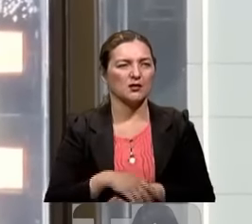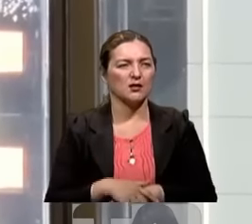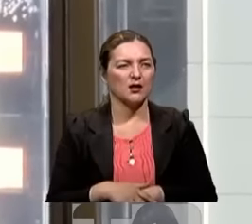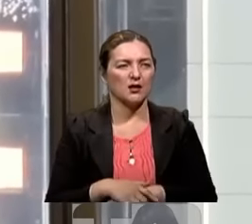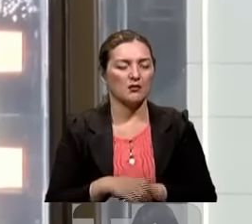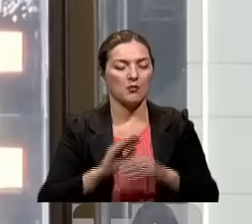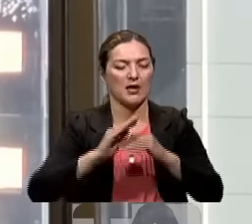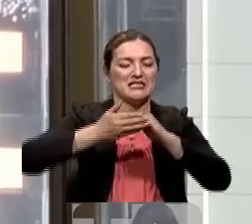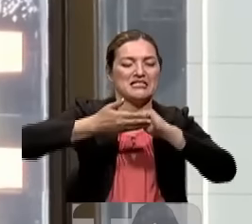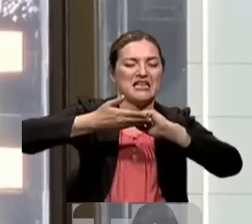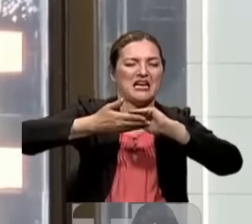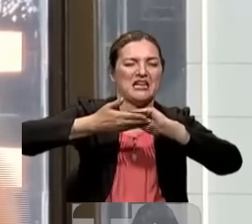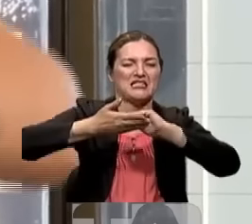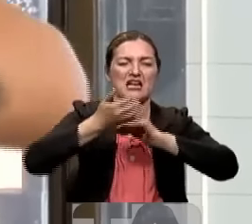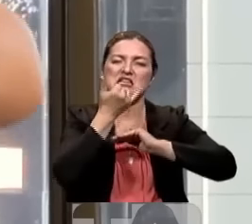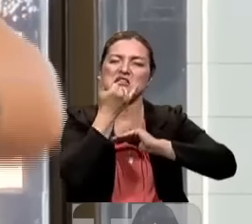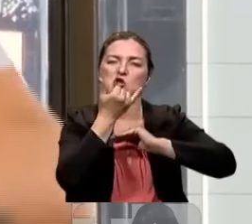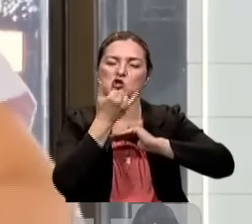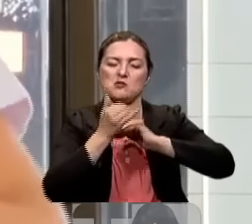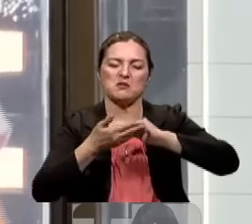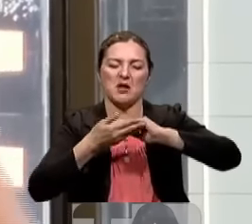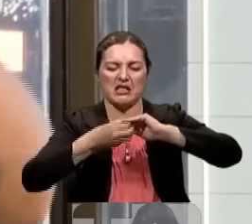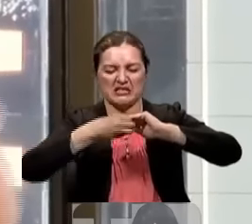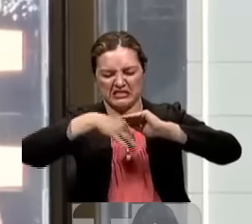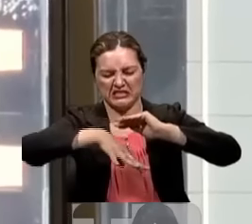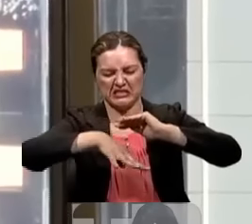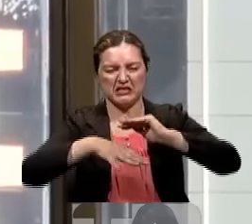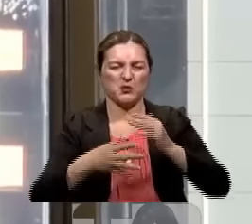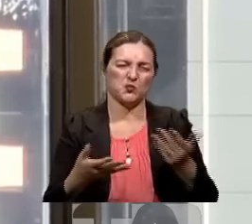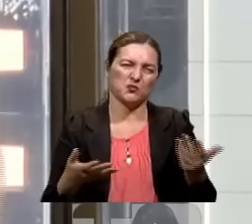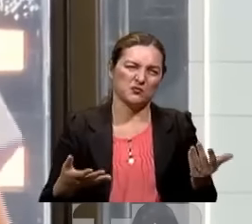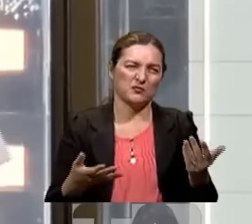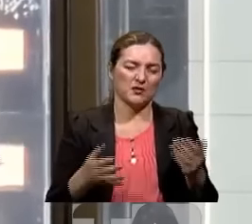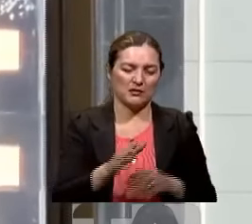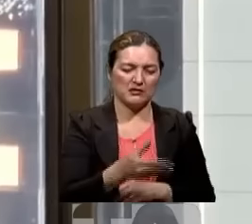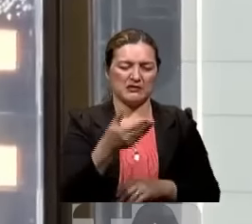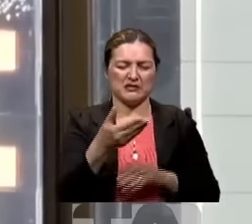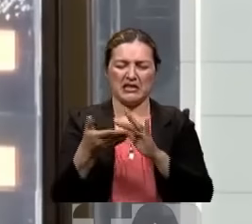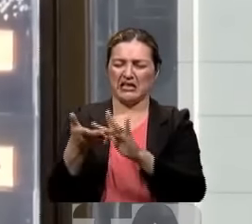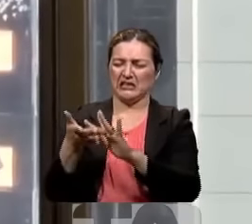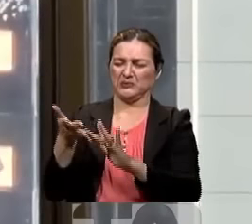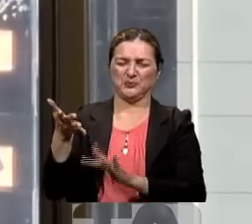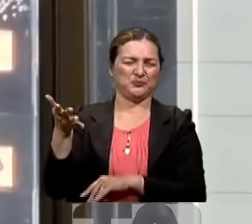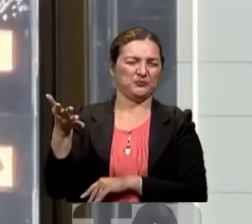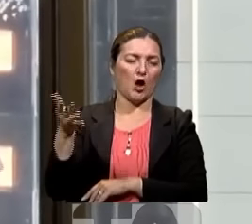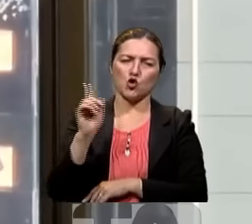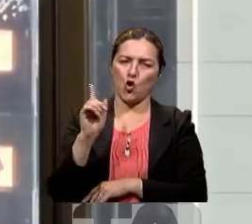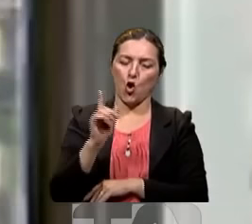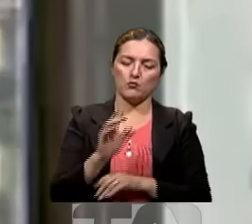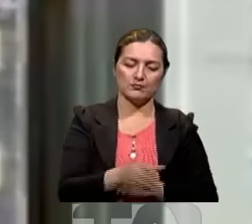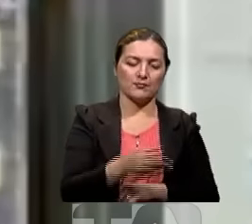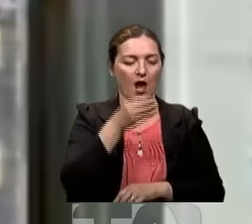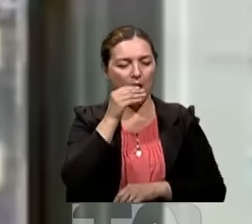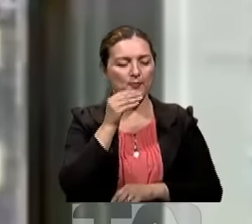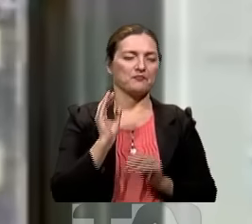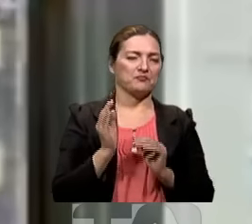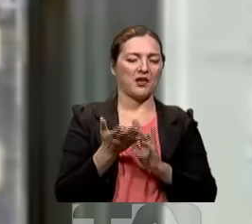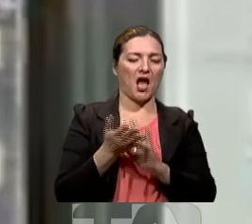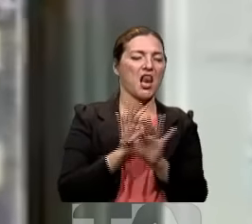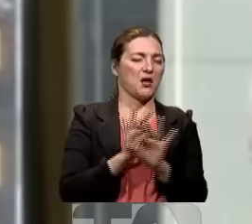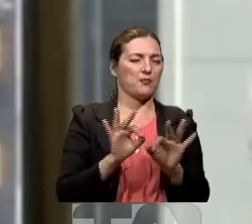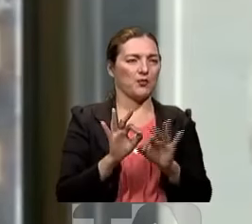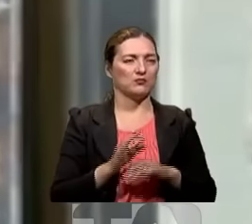cierre de la guagua, tiene que ser súper limpio, ya que yo coja la guagua y no me quede embarradito las manos. La masa se siente súper rica, súper